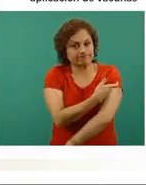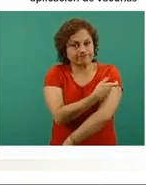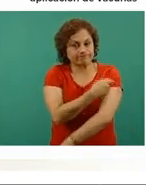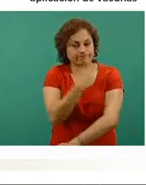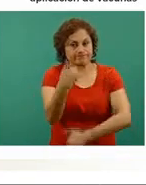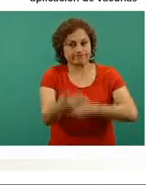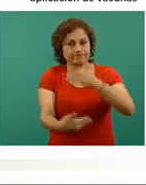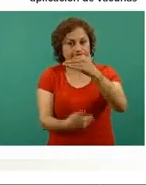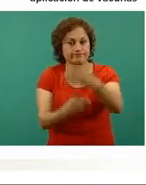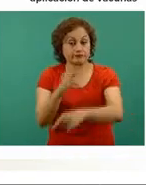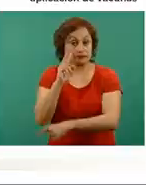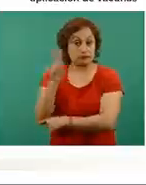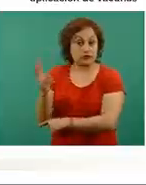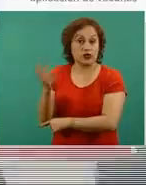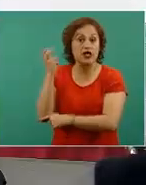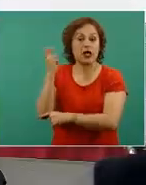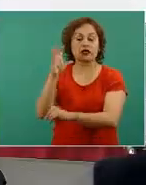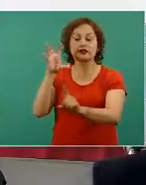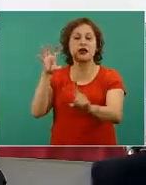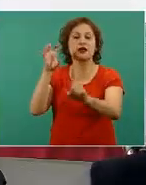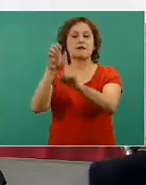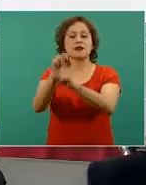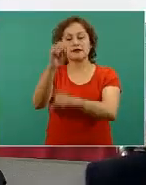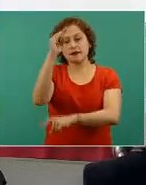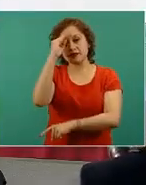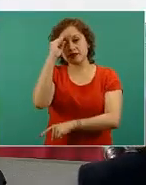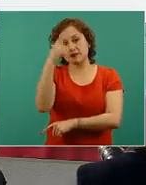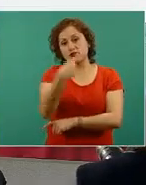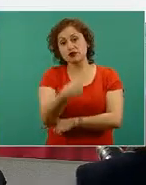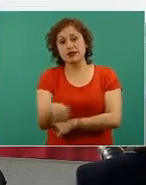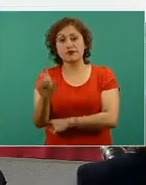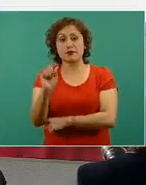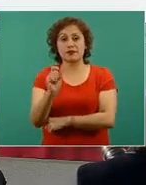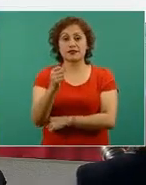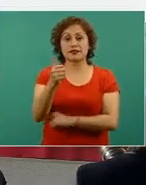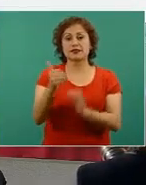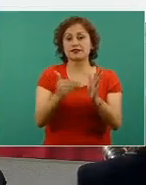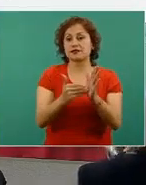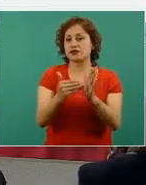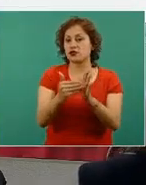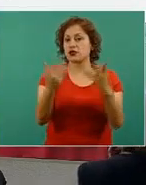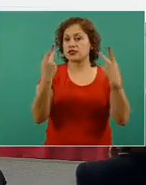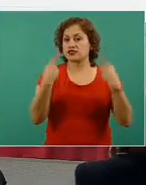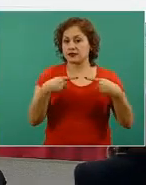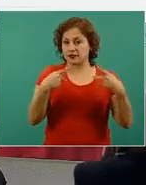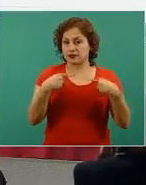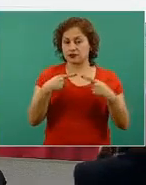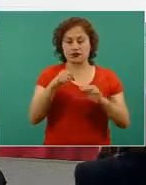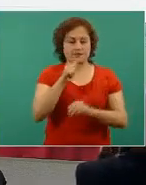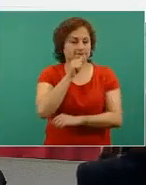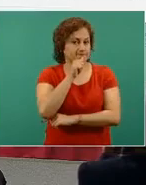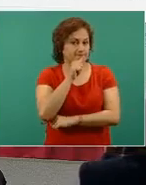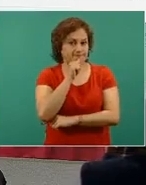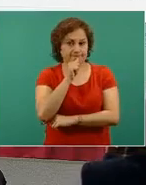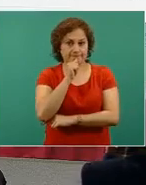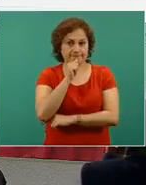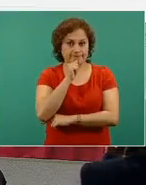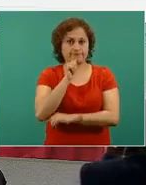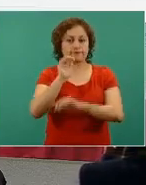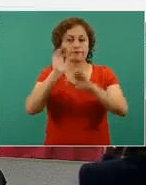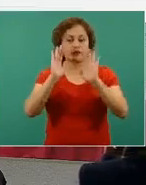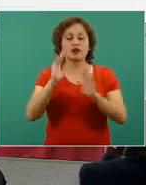la meta son 126 millones de personas, eventualmente cuando aparezca la evidencia sobre seguridad y